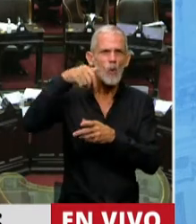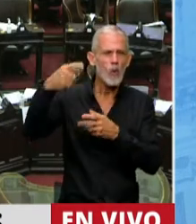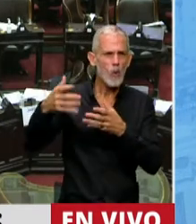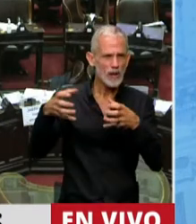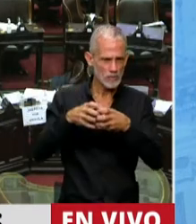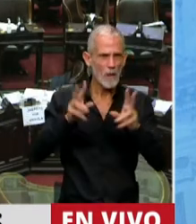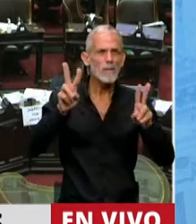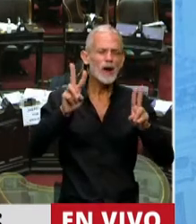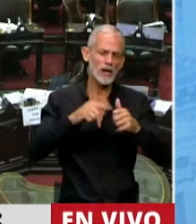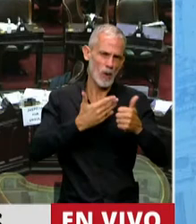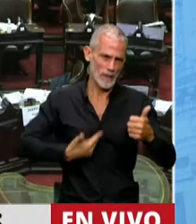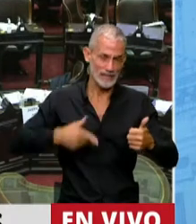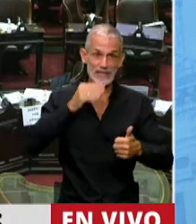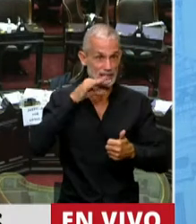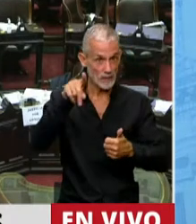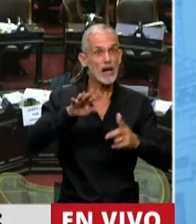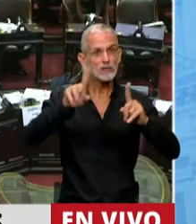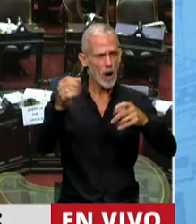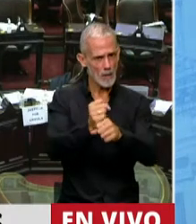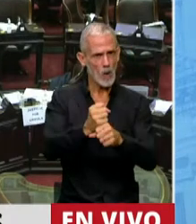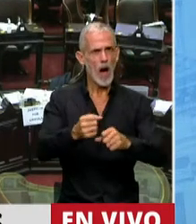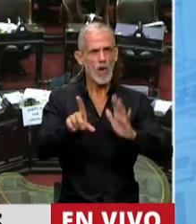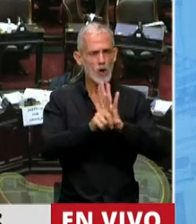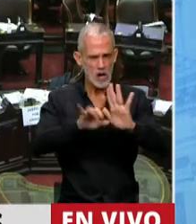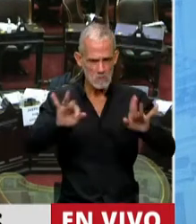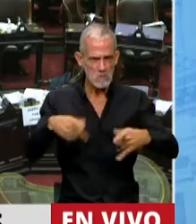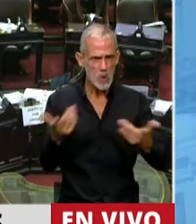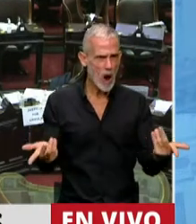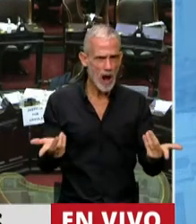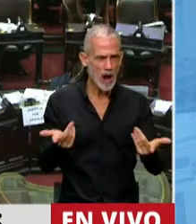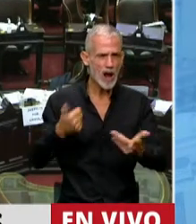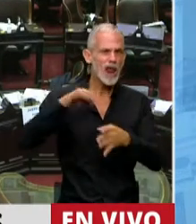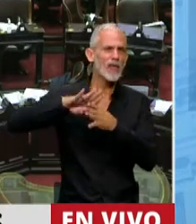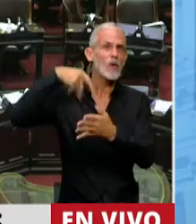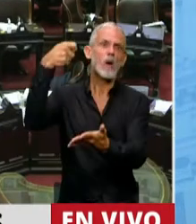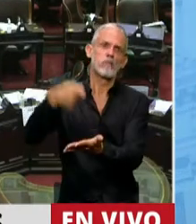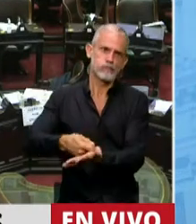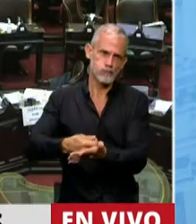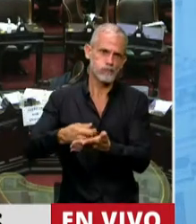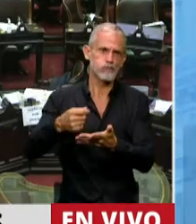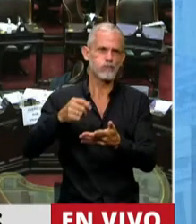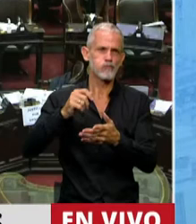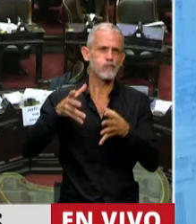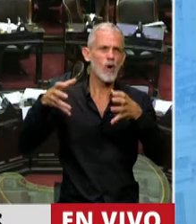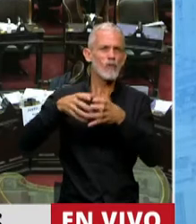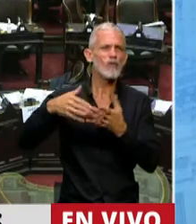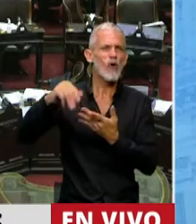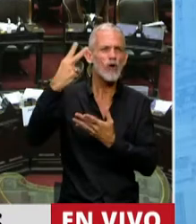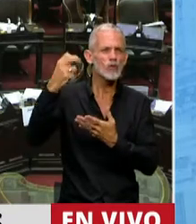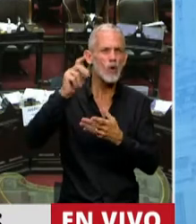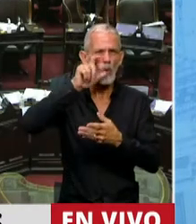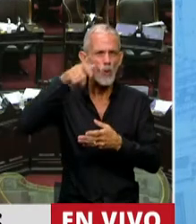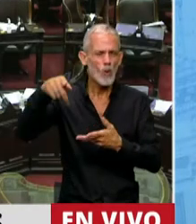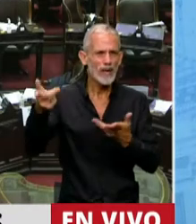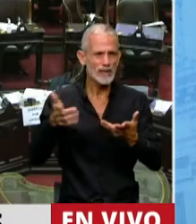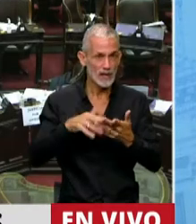del peronismo, entre ellos el presidente de esta Cámara? Y bueno, se hubiese aprobado igual lo que inició el proceso de endeudamiento del gobierno de Mauricio Macri, que fue el pago